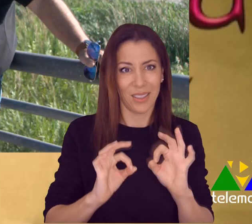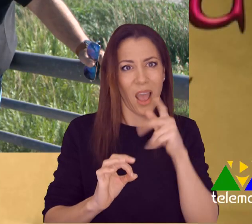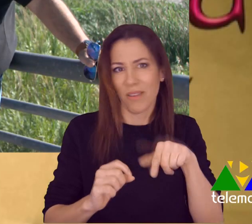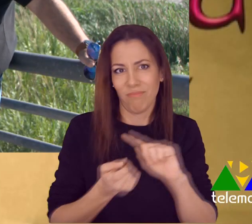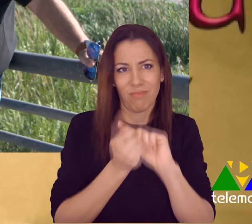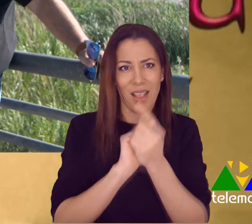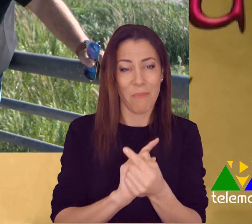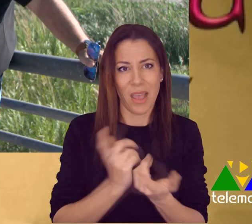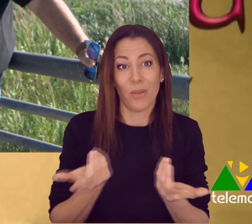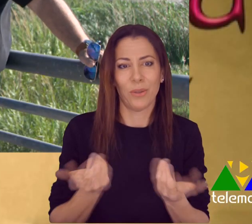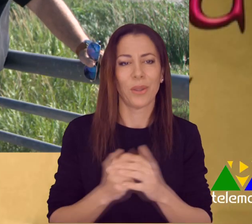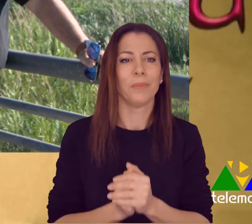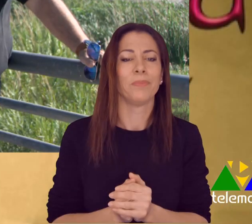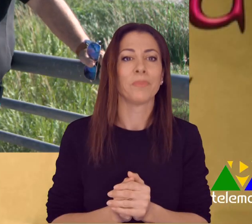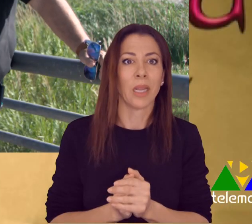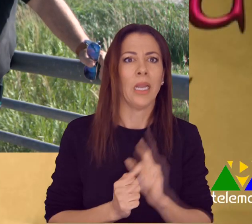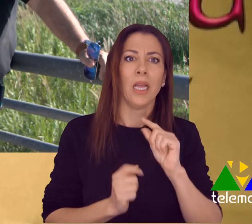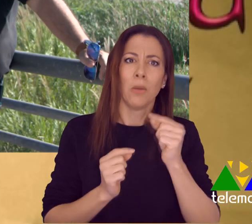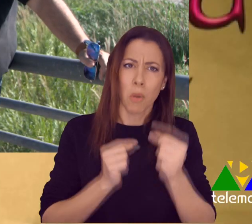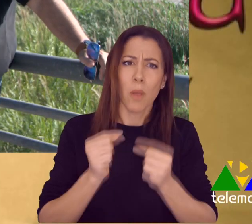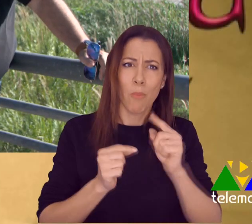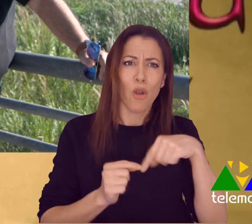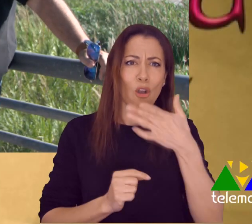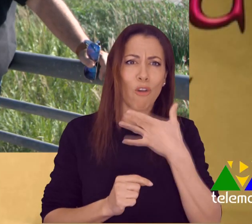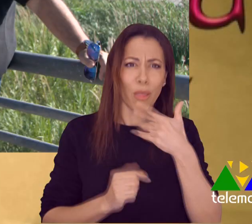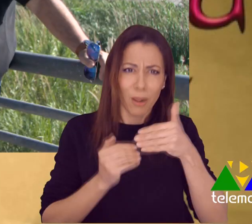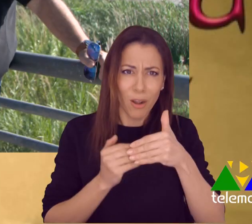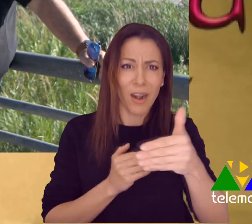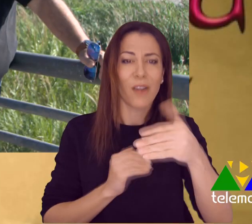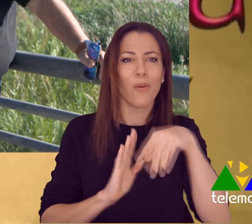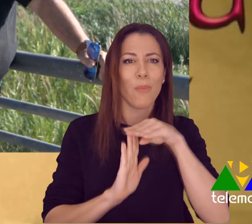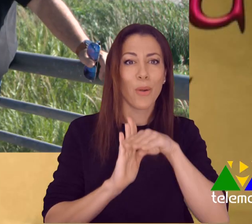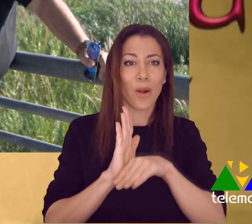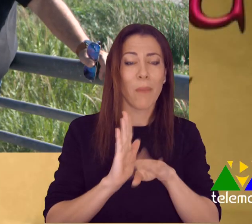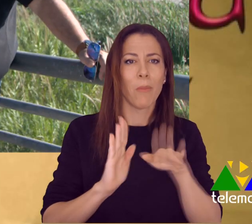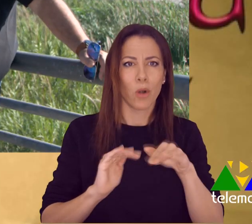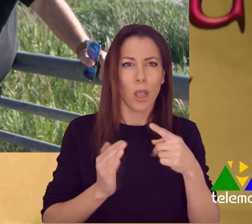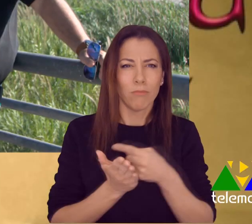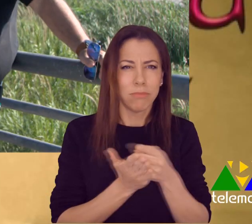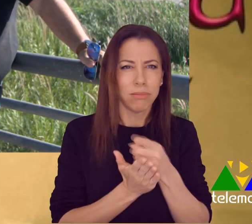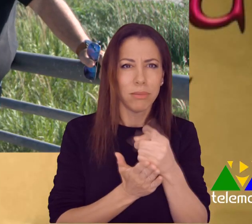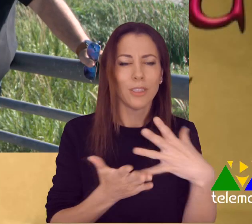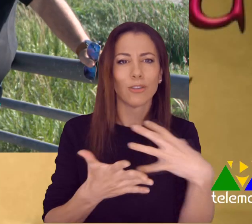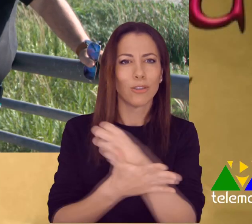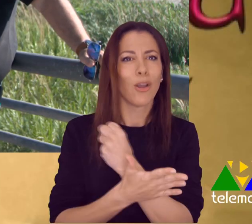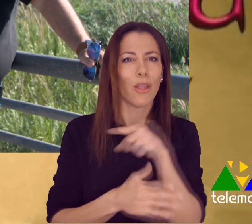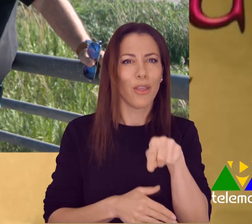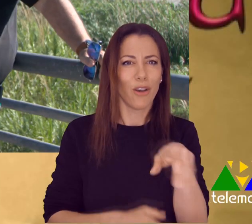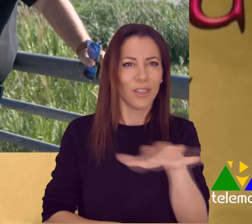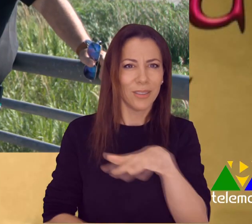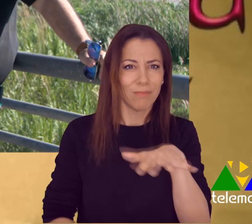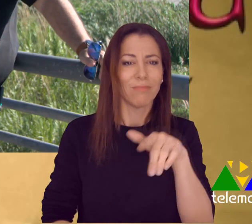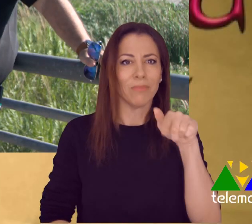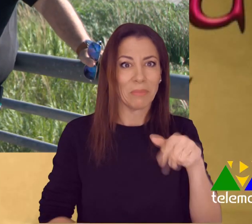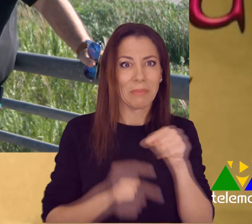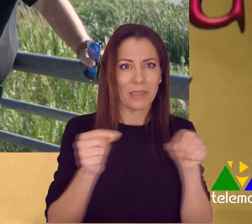no había nada más que eso, ¿no? Pues lo iremos conociendo todo esto a lo largo de los próximos programas, porque iremos recorriendo todos esos términos, esos